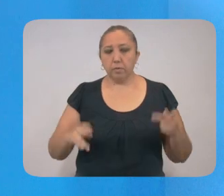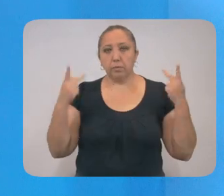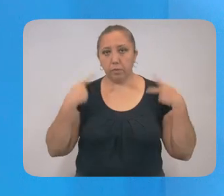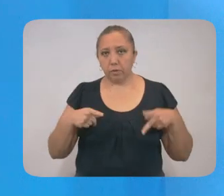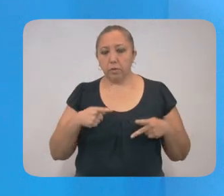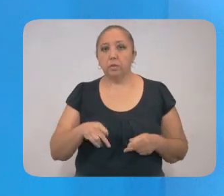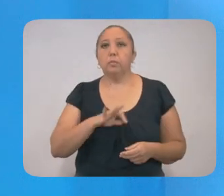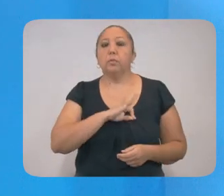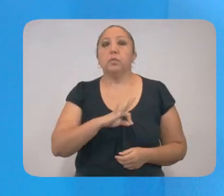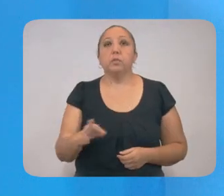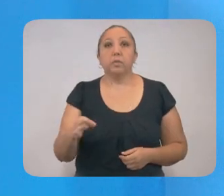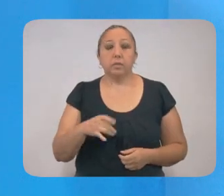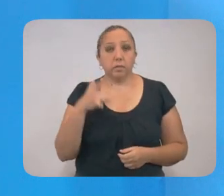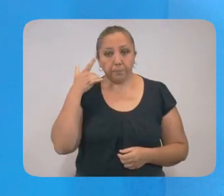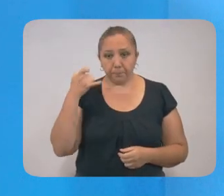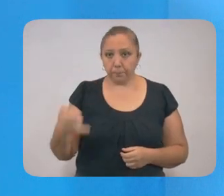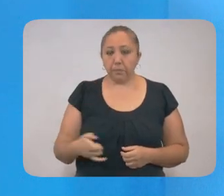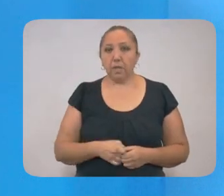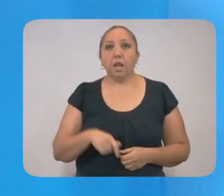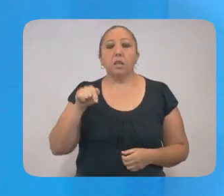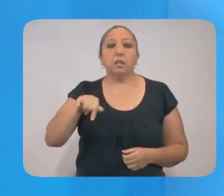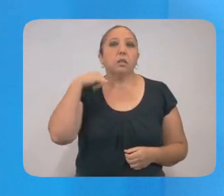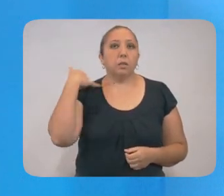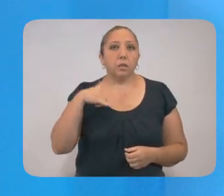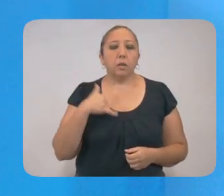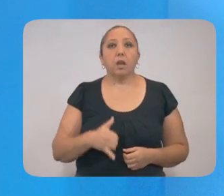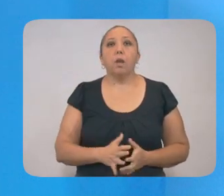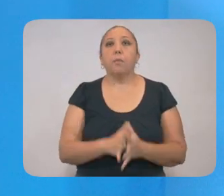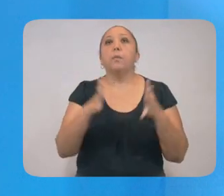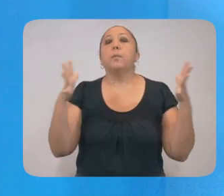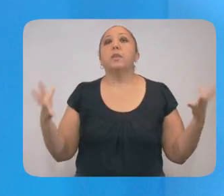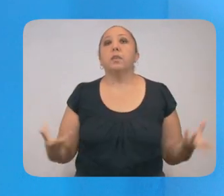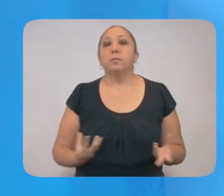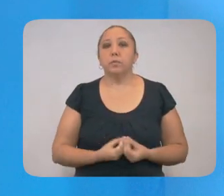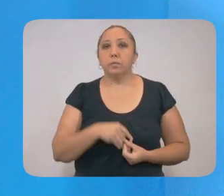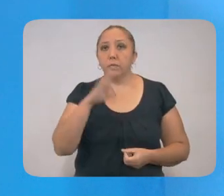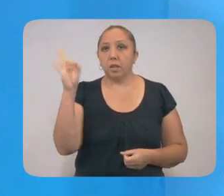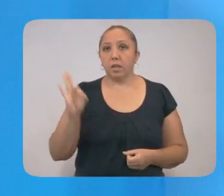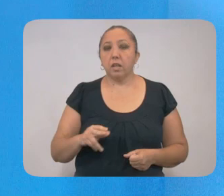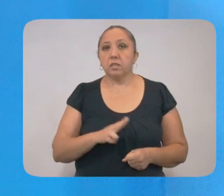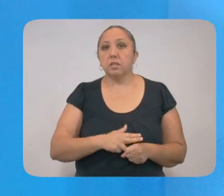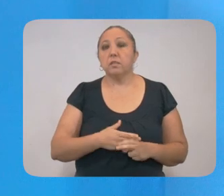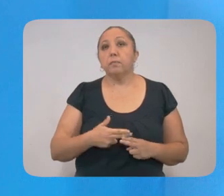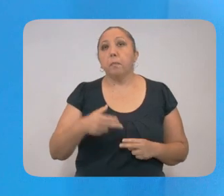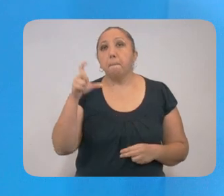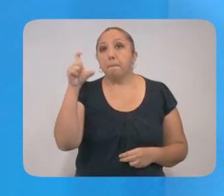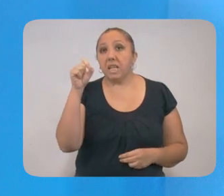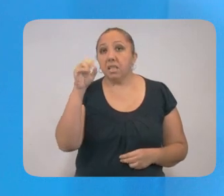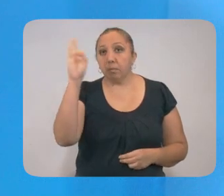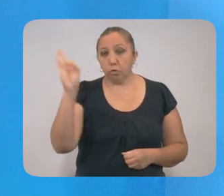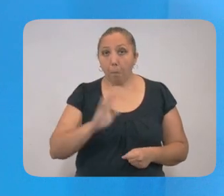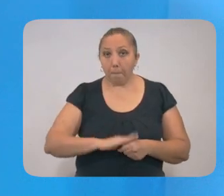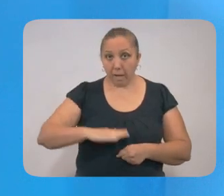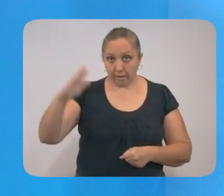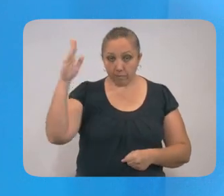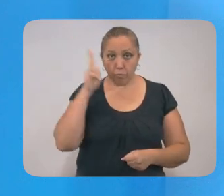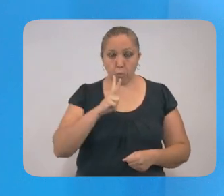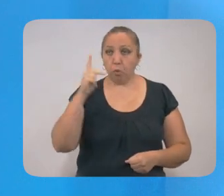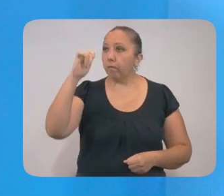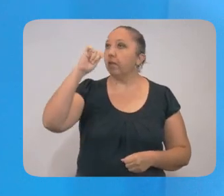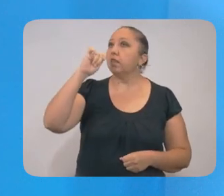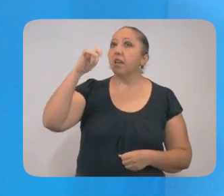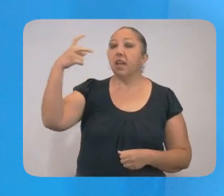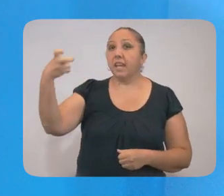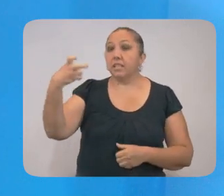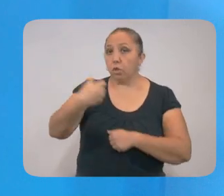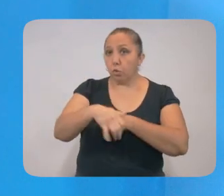pacientes sintomáticos sospechosos, y en Yucatán hemos duplicado ese porcentaje hasta un 20%. Este aumento